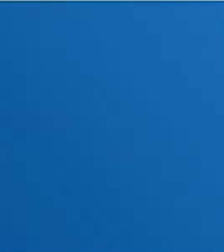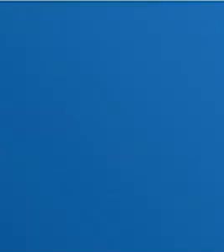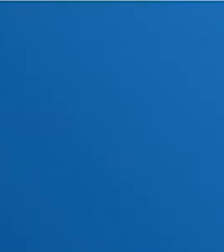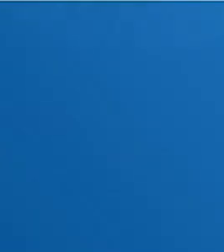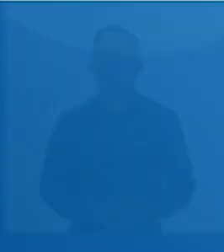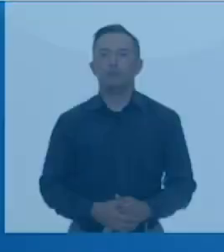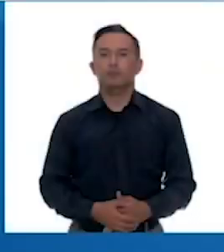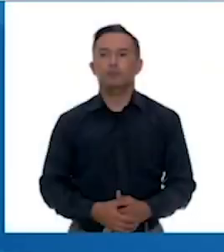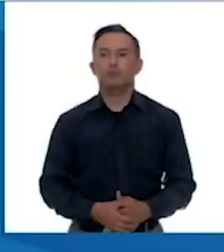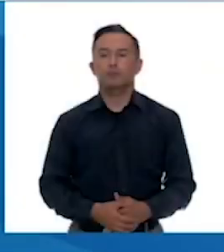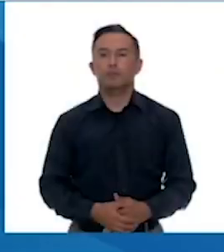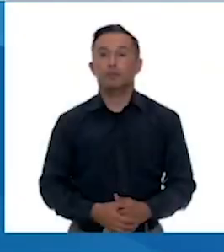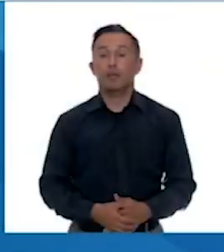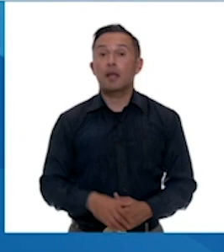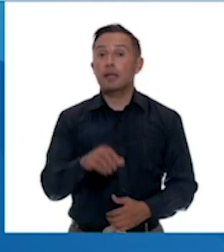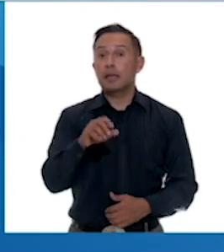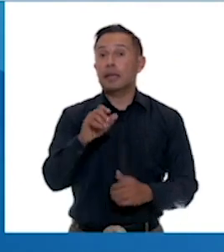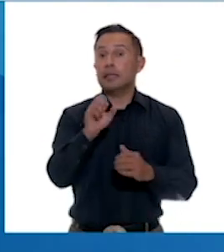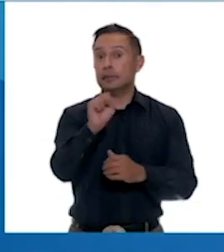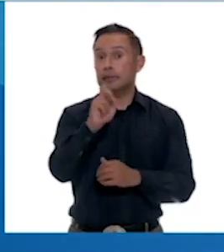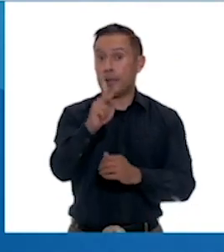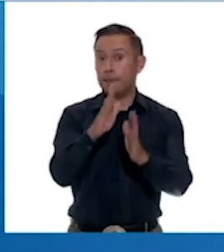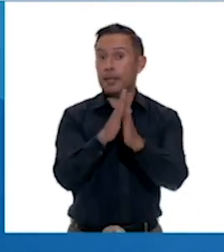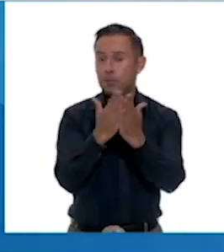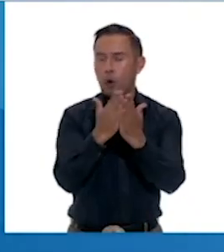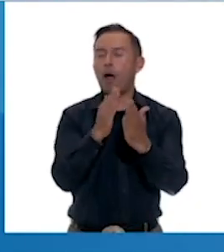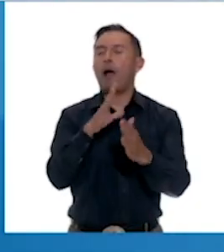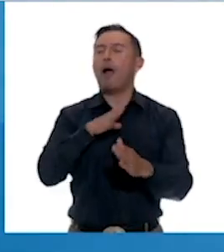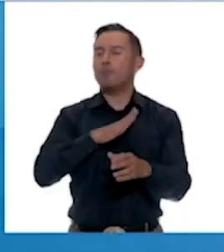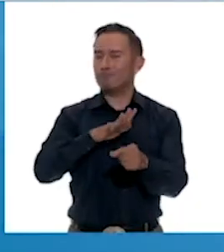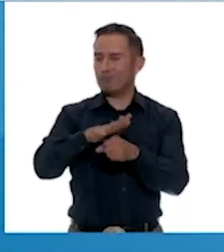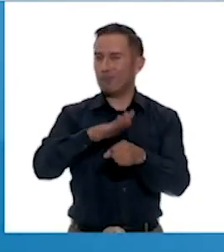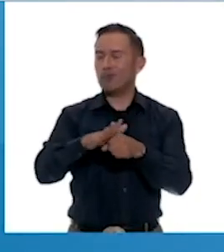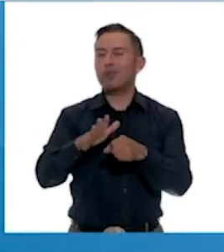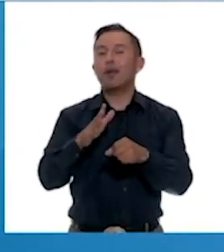También puedes encontrar los libros de texto en la página